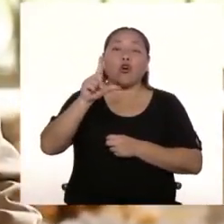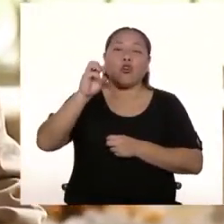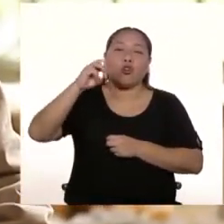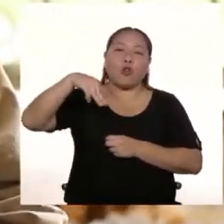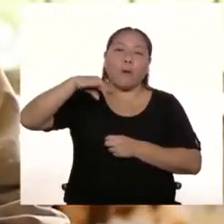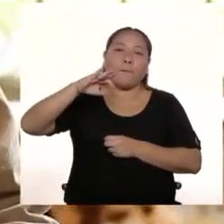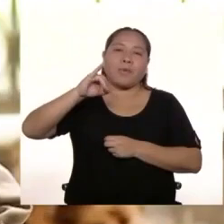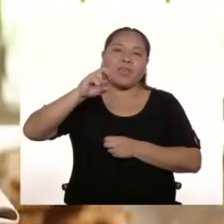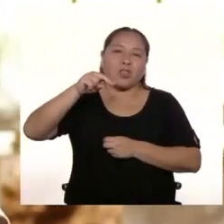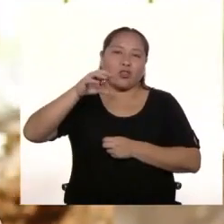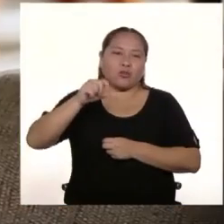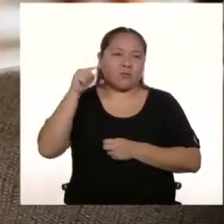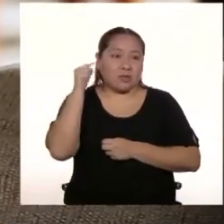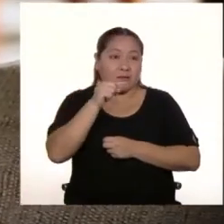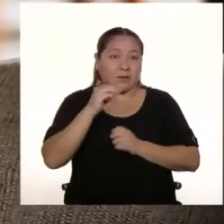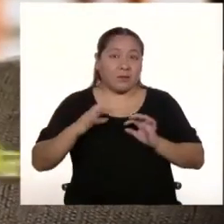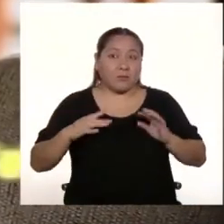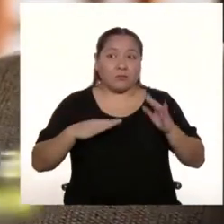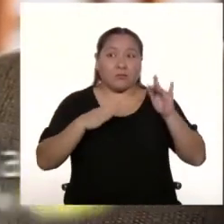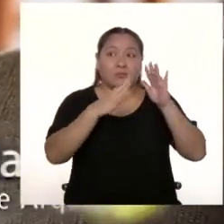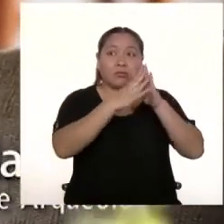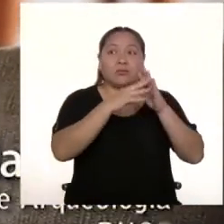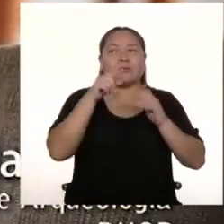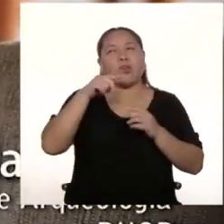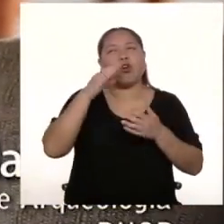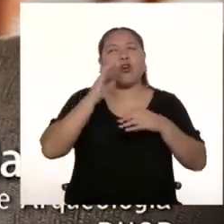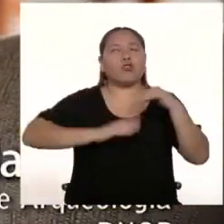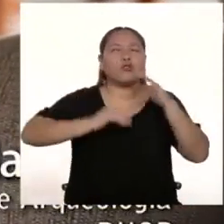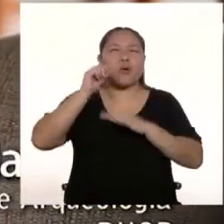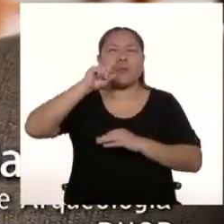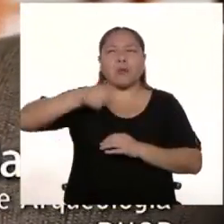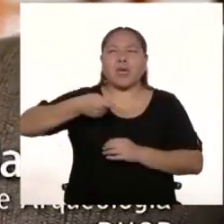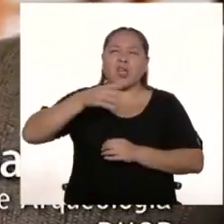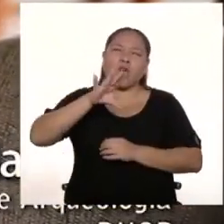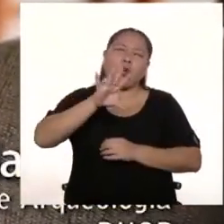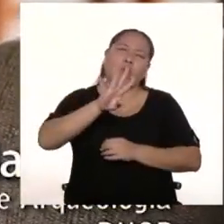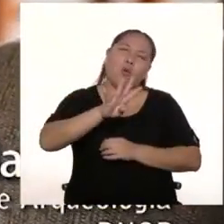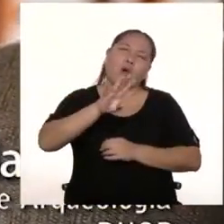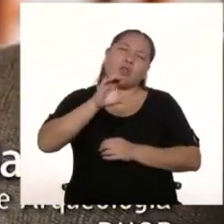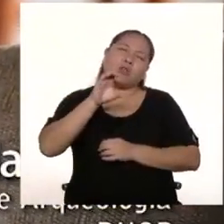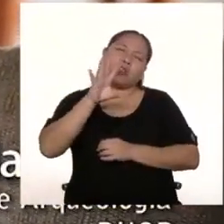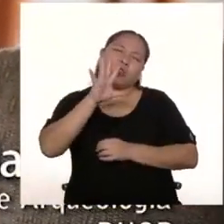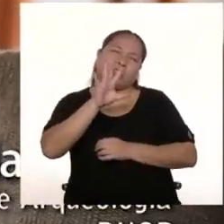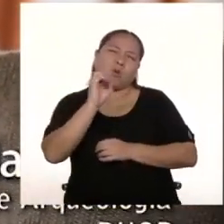Bueno, Machu Picchu se construye por 1450,